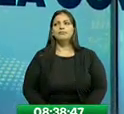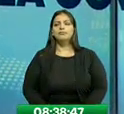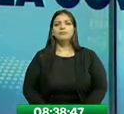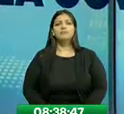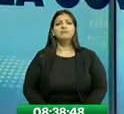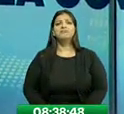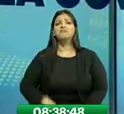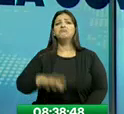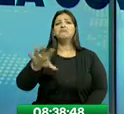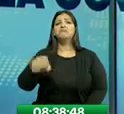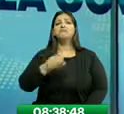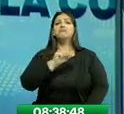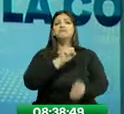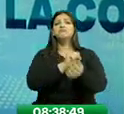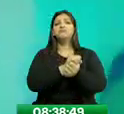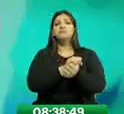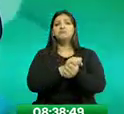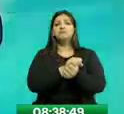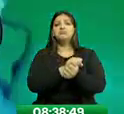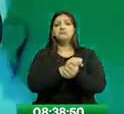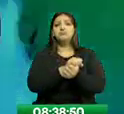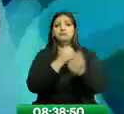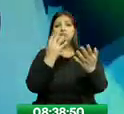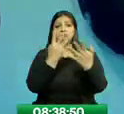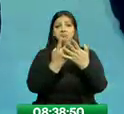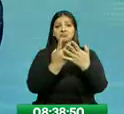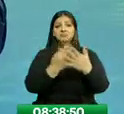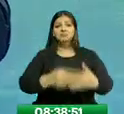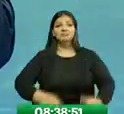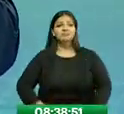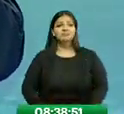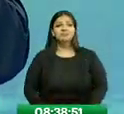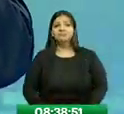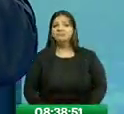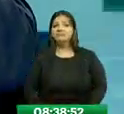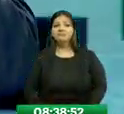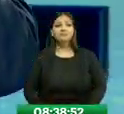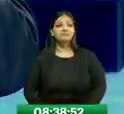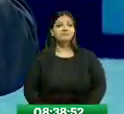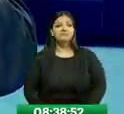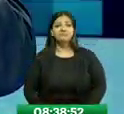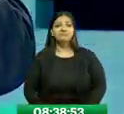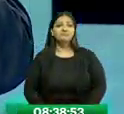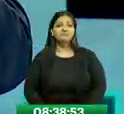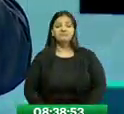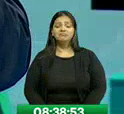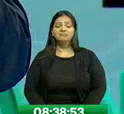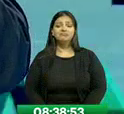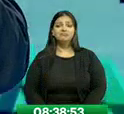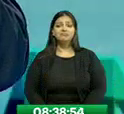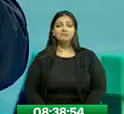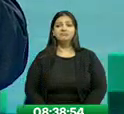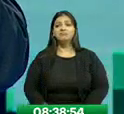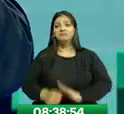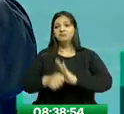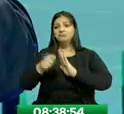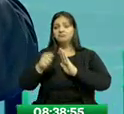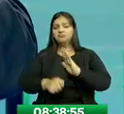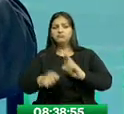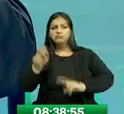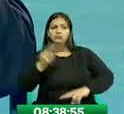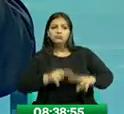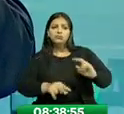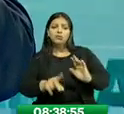¡Nada! ¿Los van a meter preso? No. ¿Y si los meten preso? Han de salir rápido porque